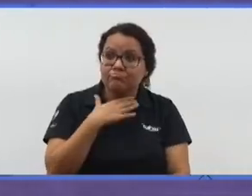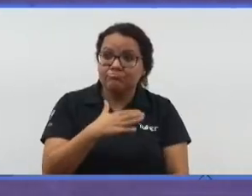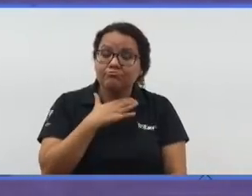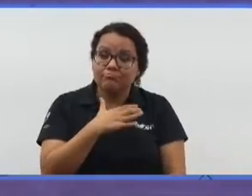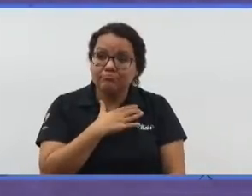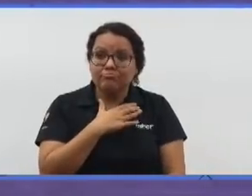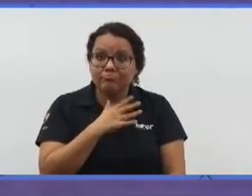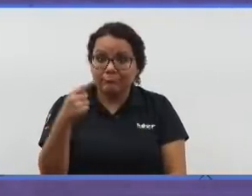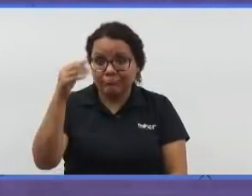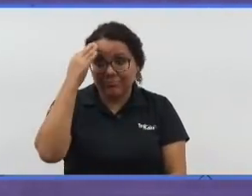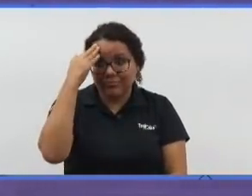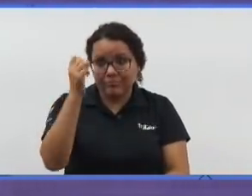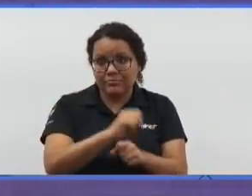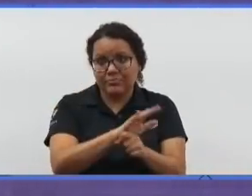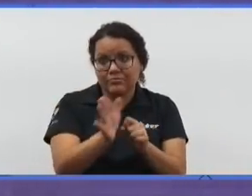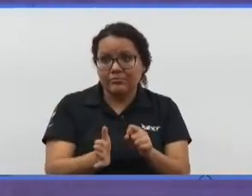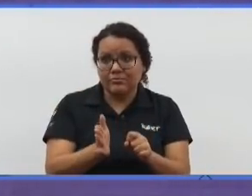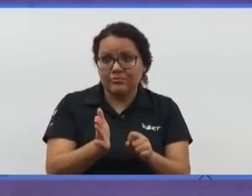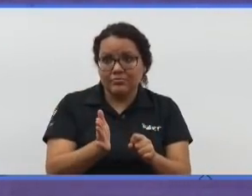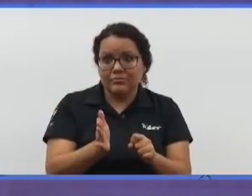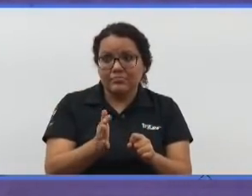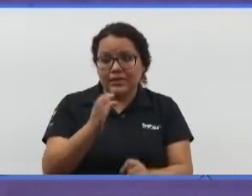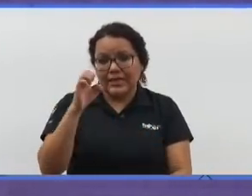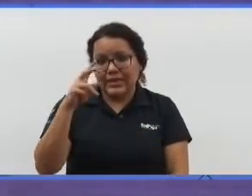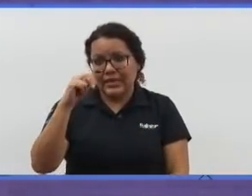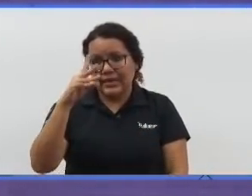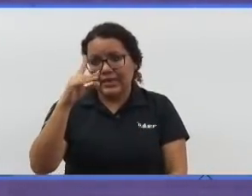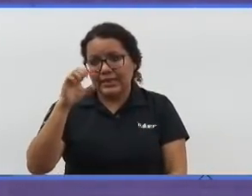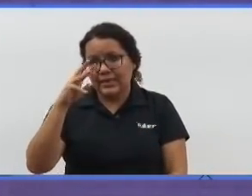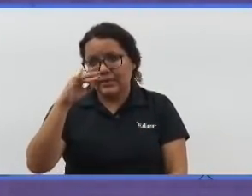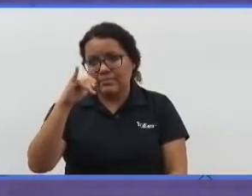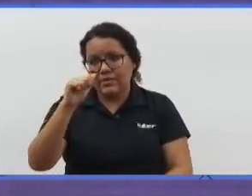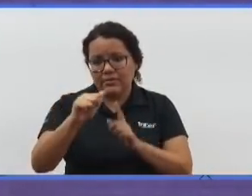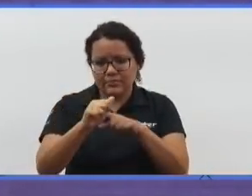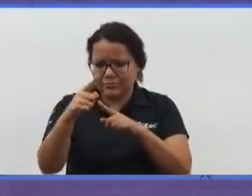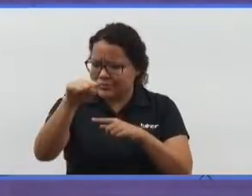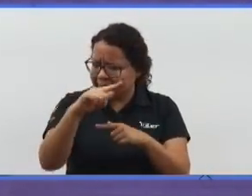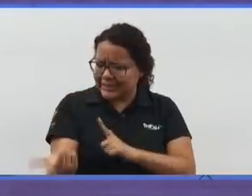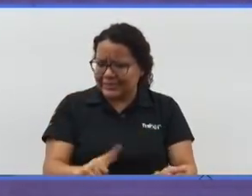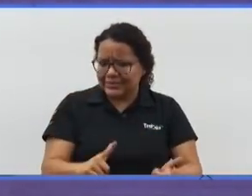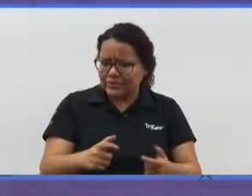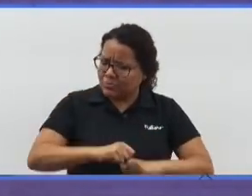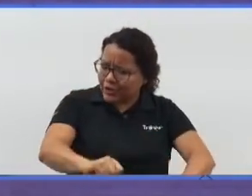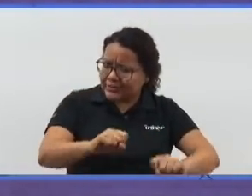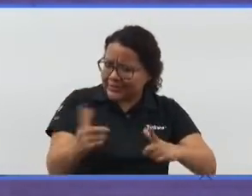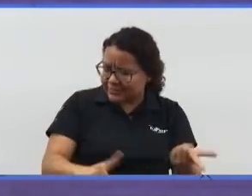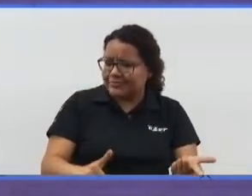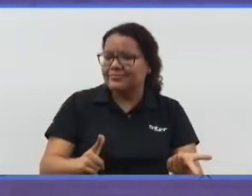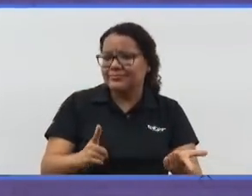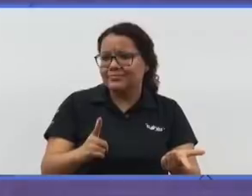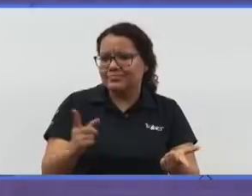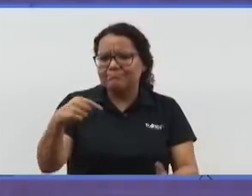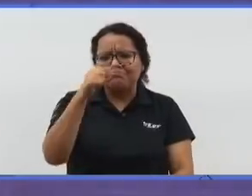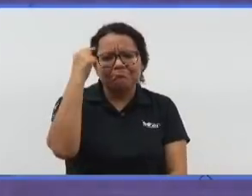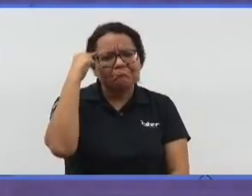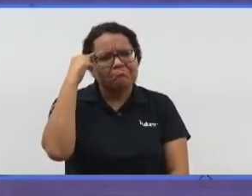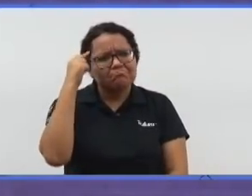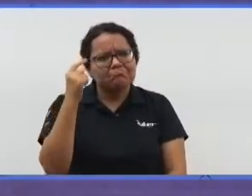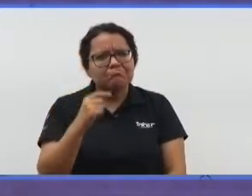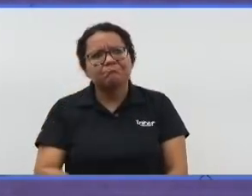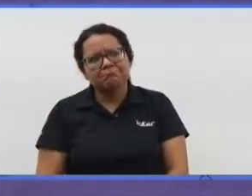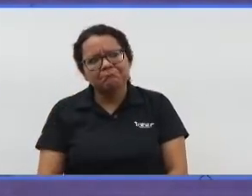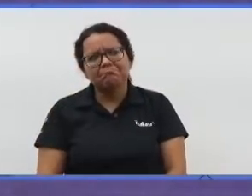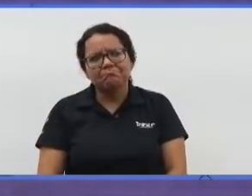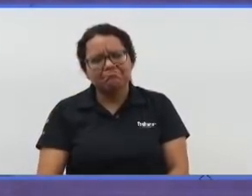que es una pandemia que se ha convertido una endemia se ha preparado usted para la muerte usted cree que todo lo que predicamos